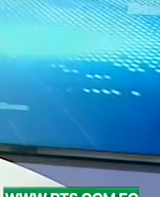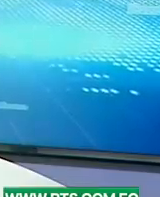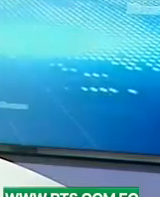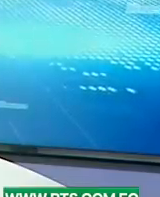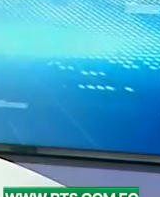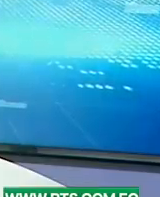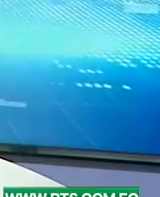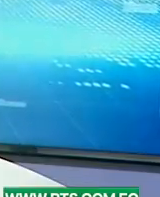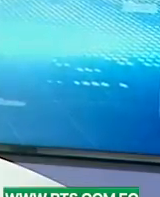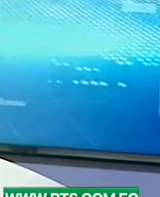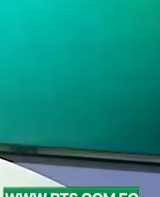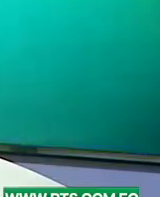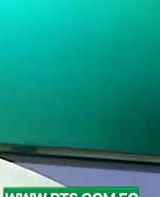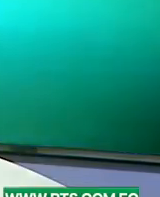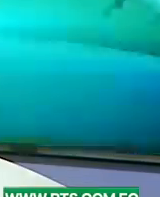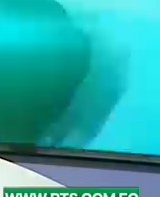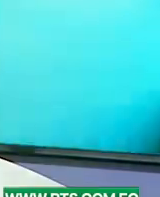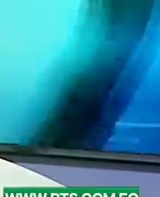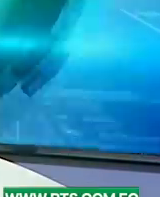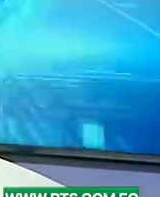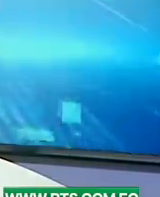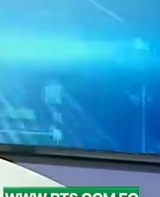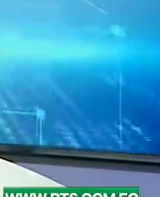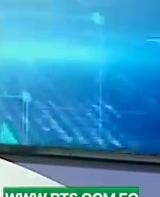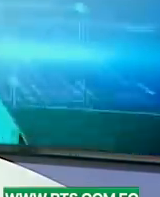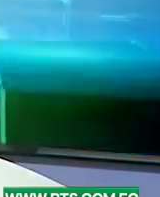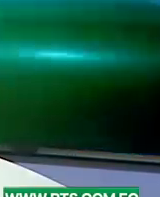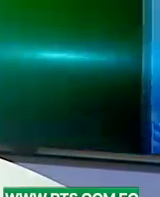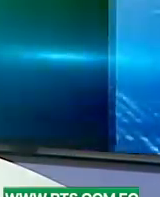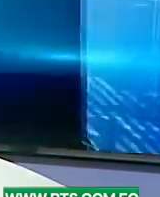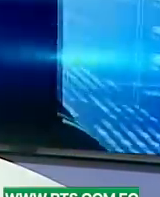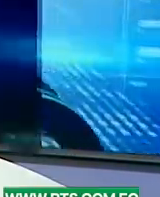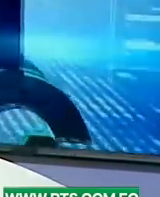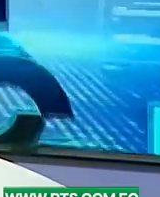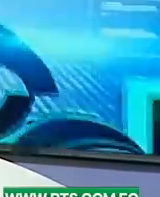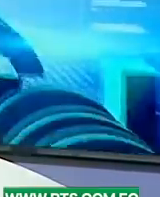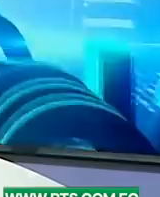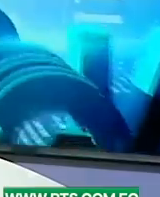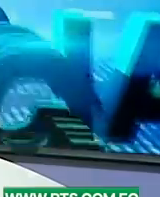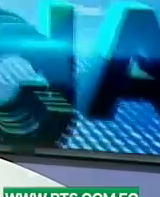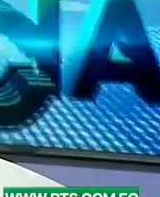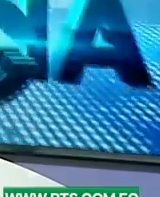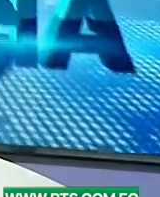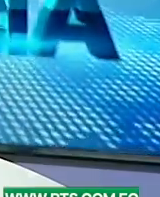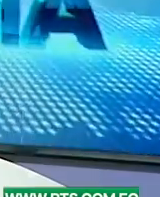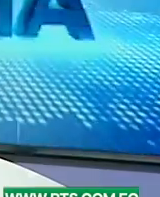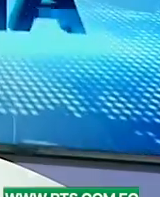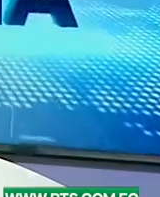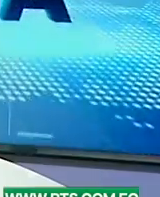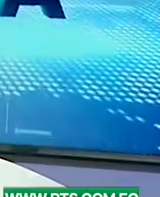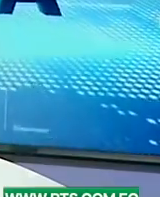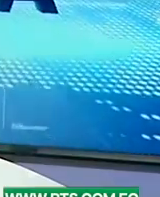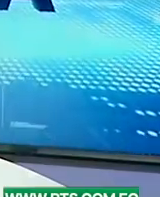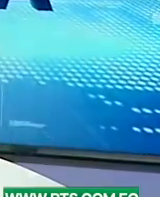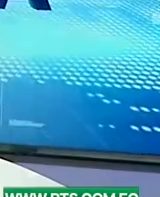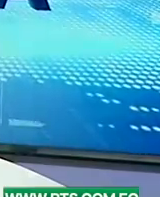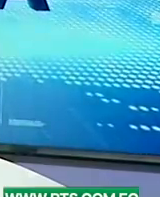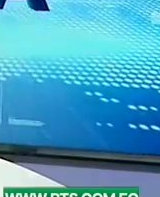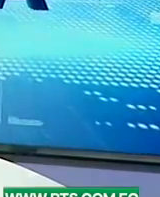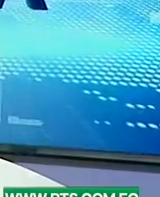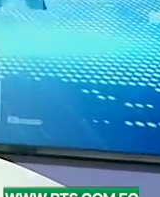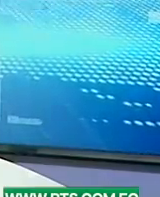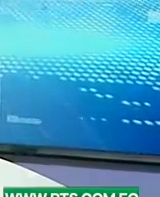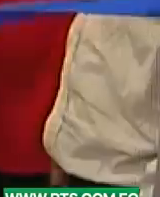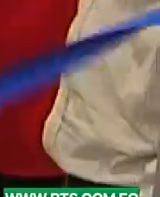de salas para sus colaboradoras. La compañía mostró las instalaciones y una de las beneficiarias compartió su testimonio.